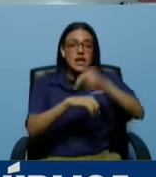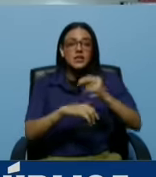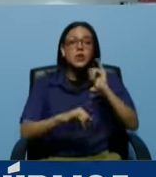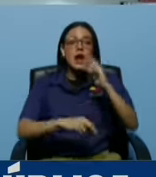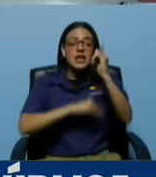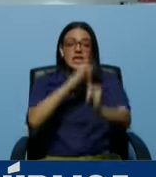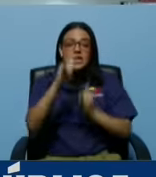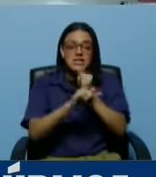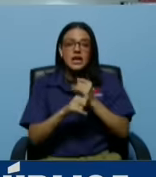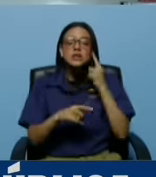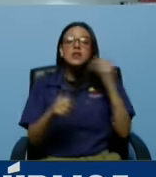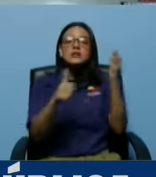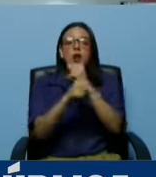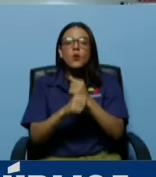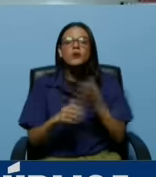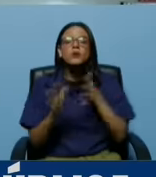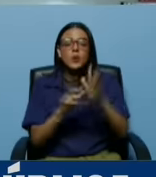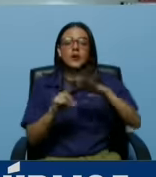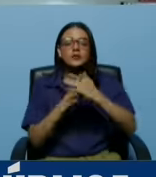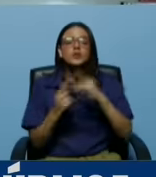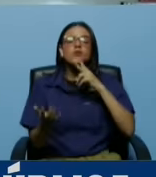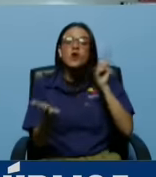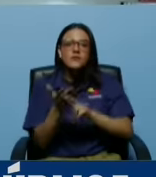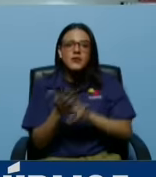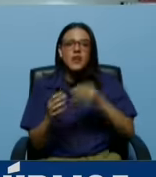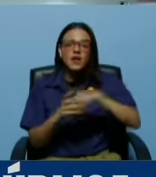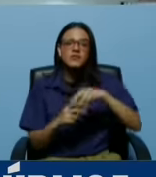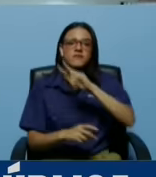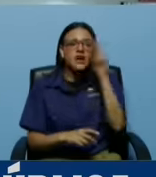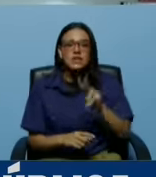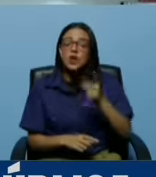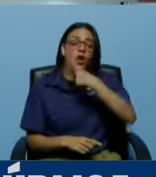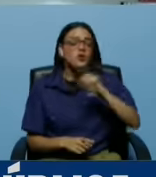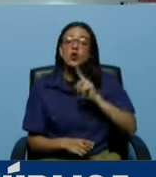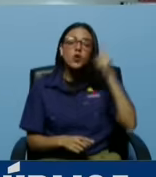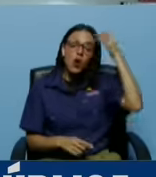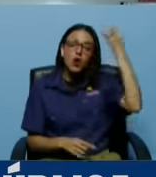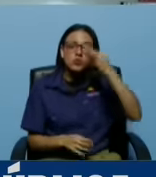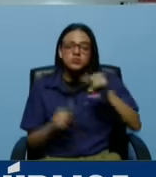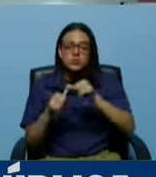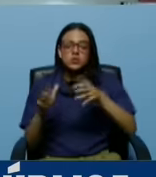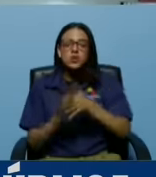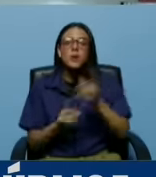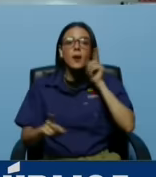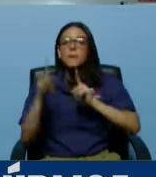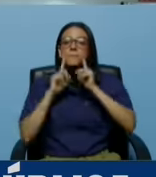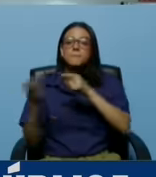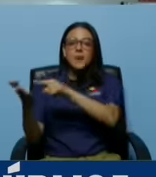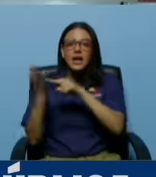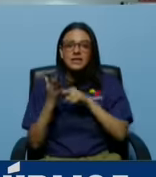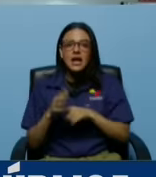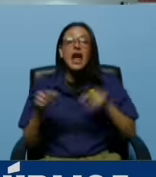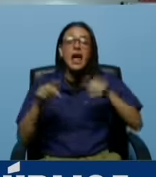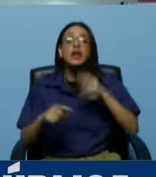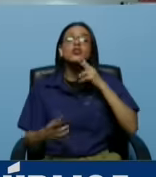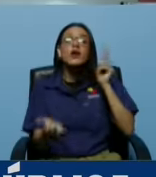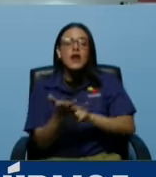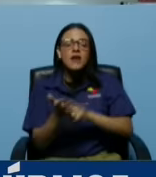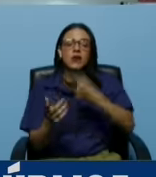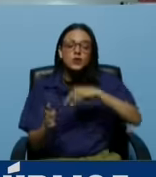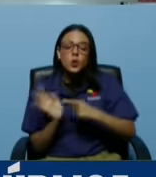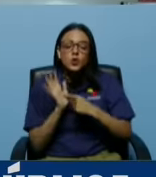internacionales presentes, y no debe haber mentiras en esta realidad que ha